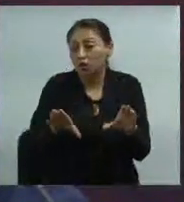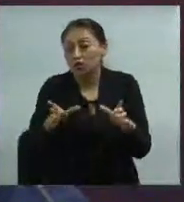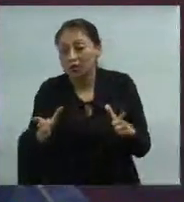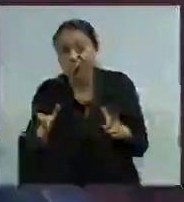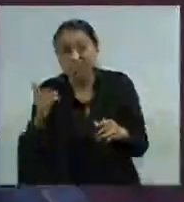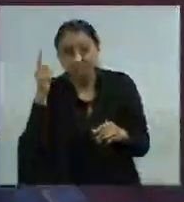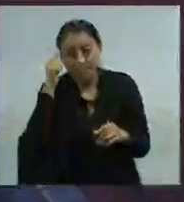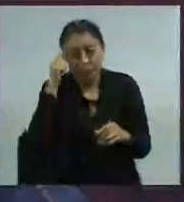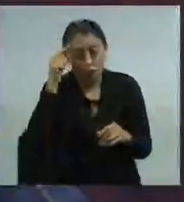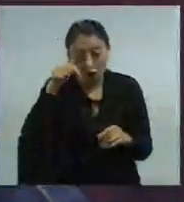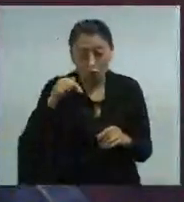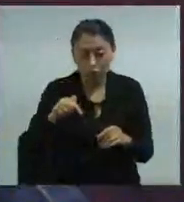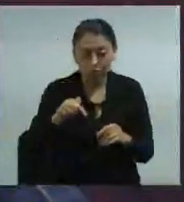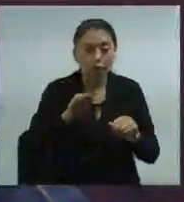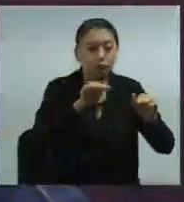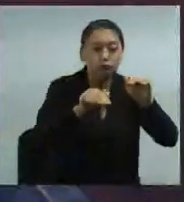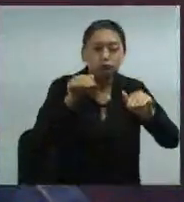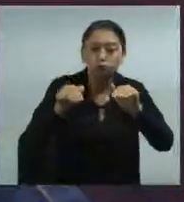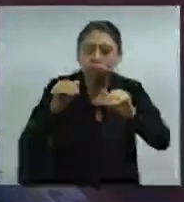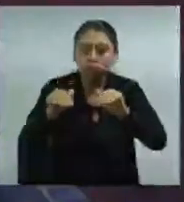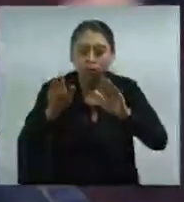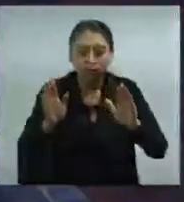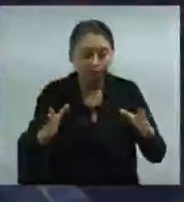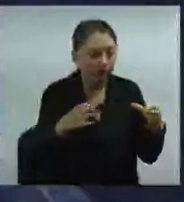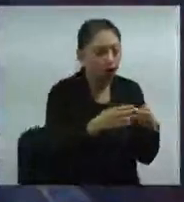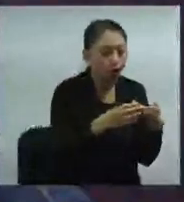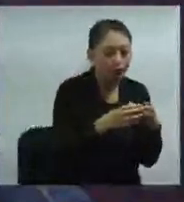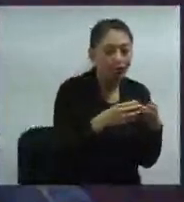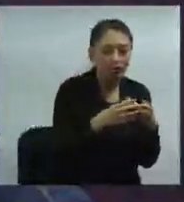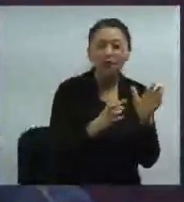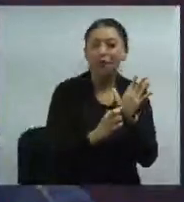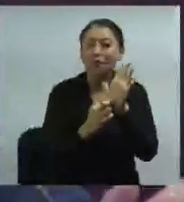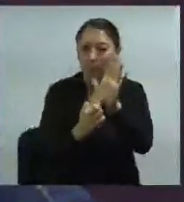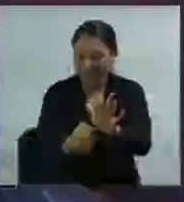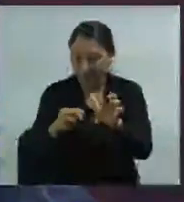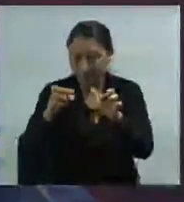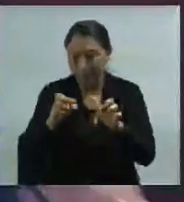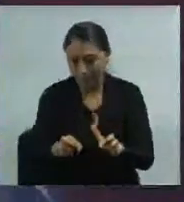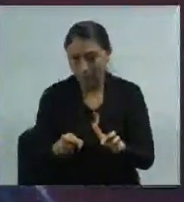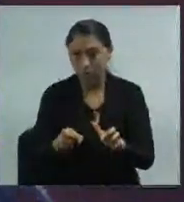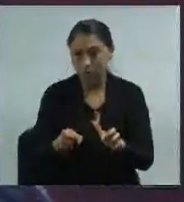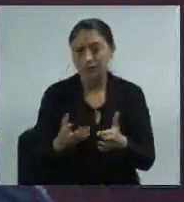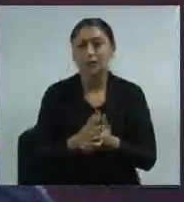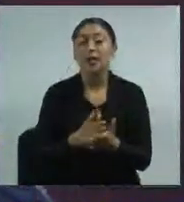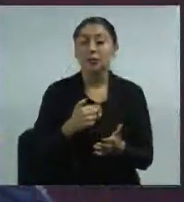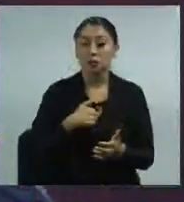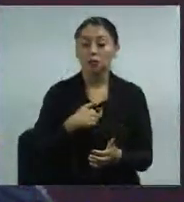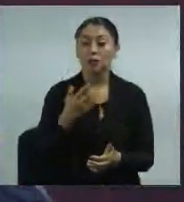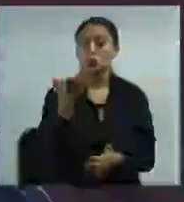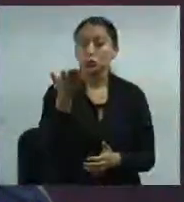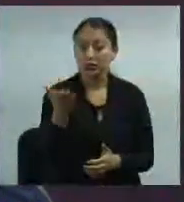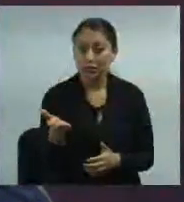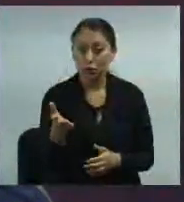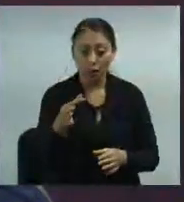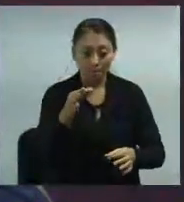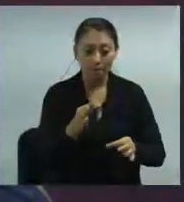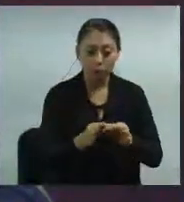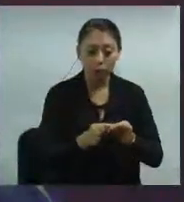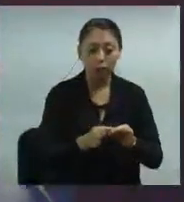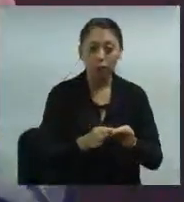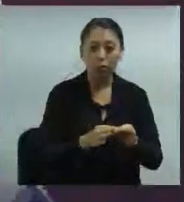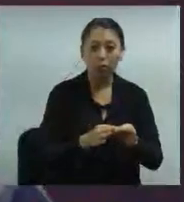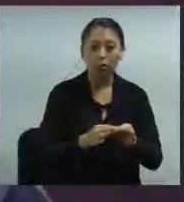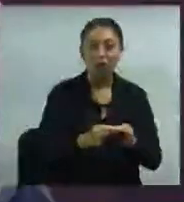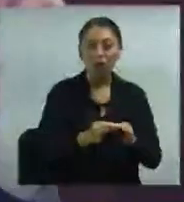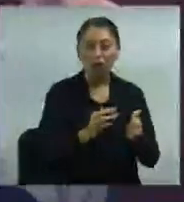discutir es la convocatoria a las comisiones de postulación, porque por lo tanto, presidente, yo solicito que dicho punto sea retirado del orden